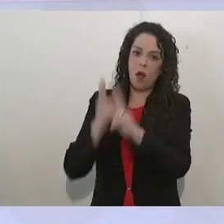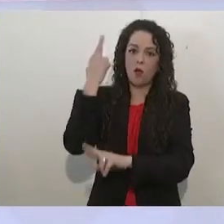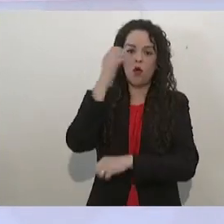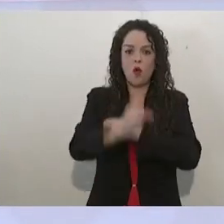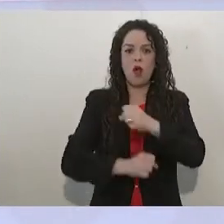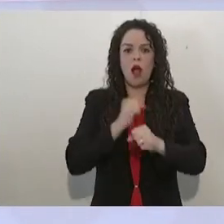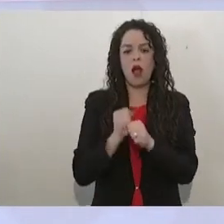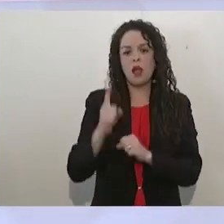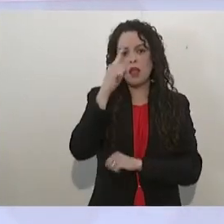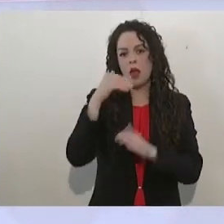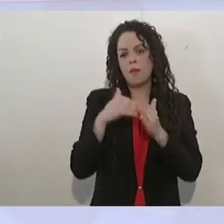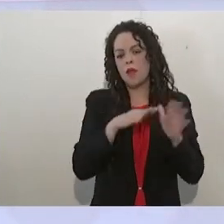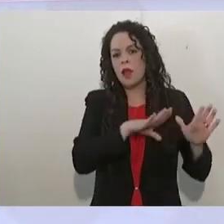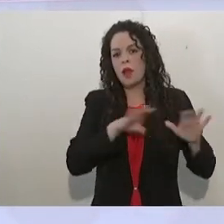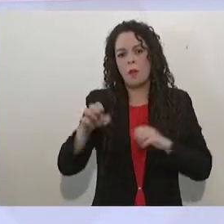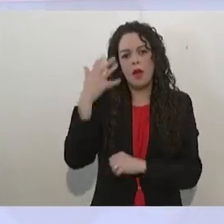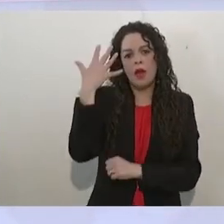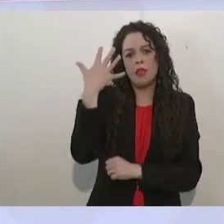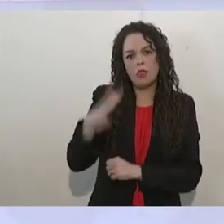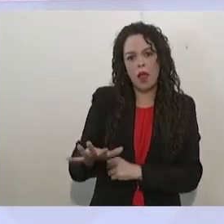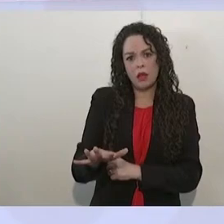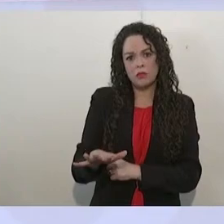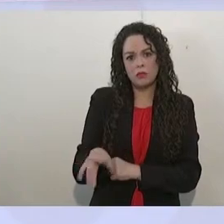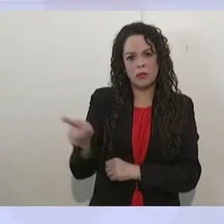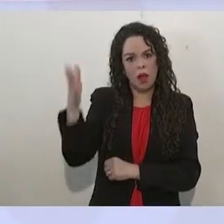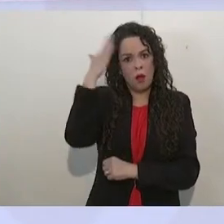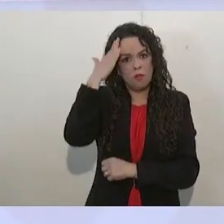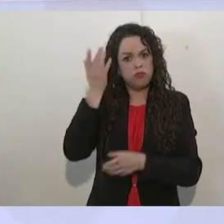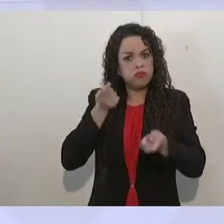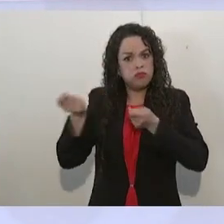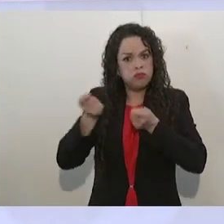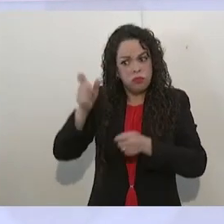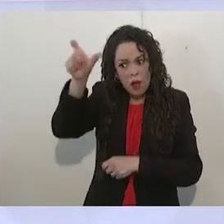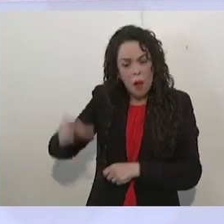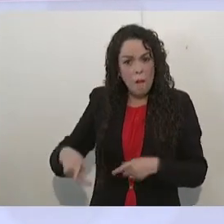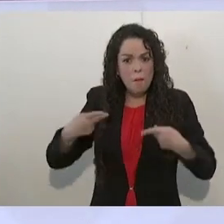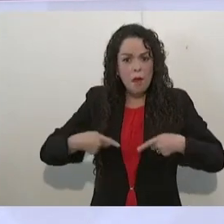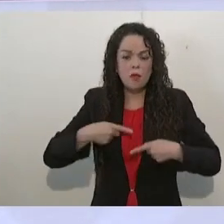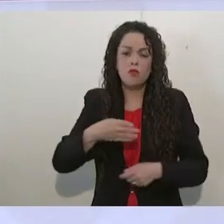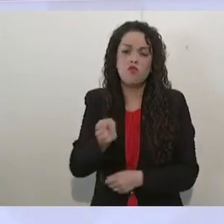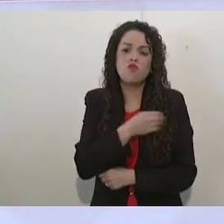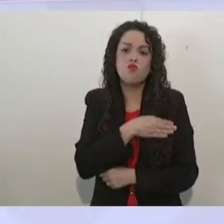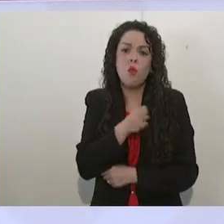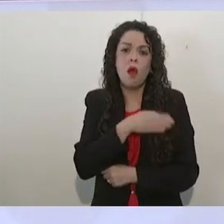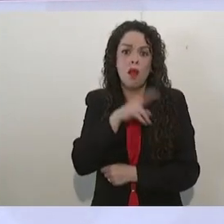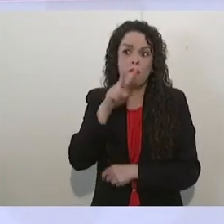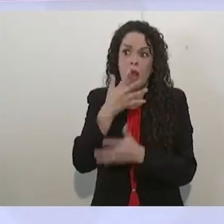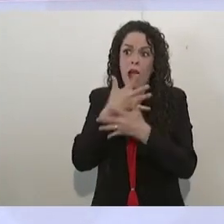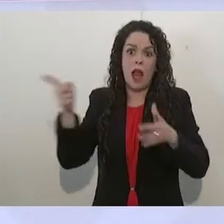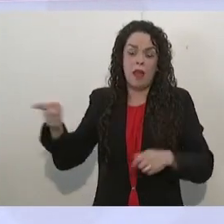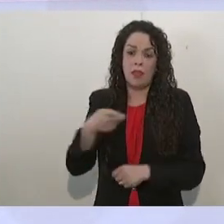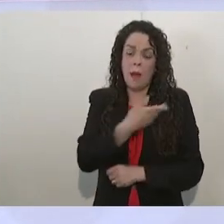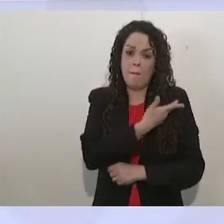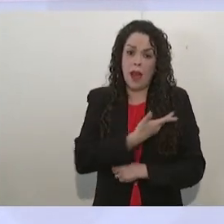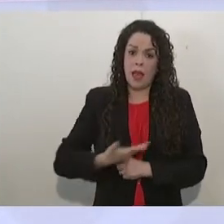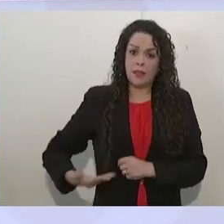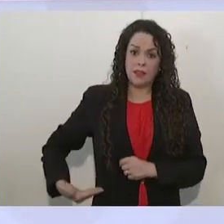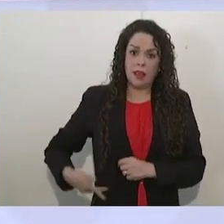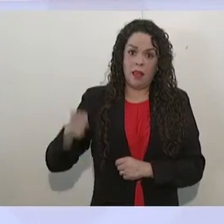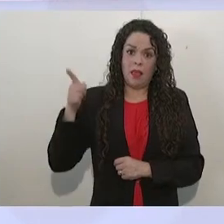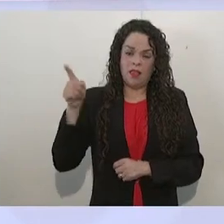encabezada por un hombre bueno, también un gran presidente, apóstol de la